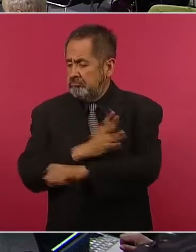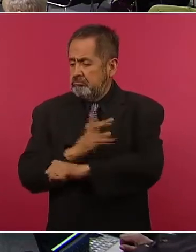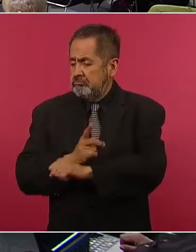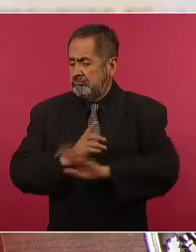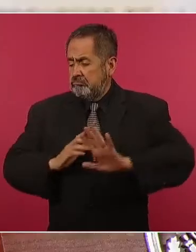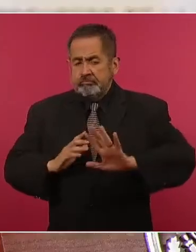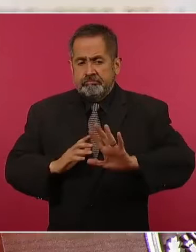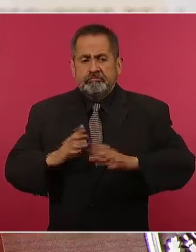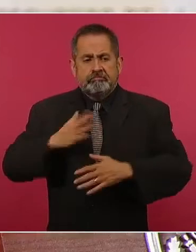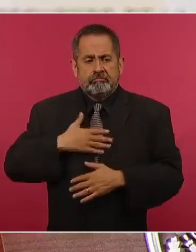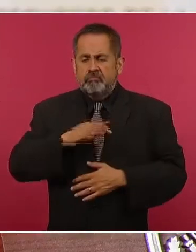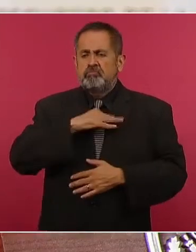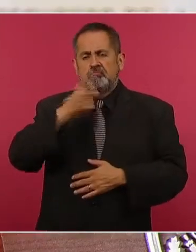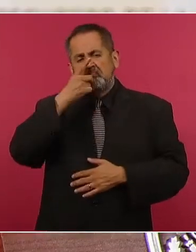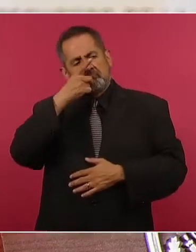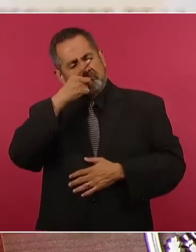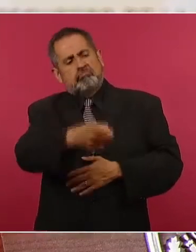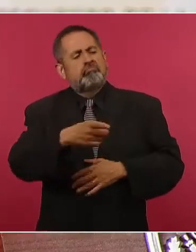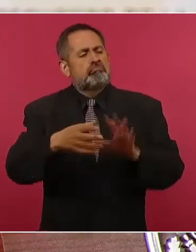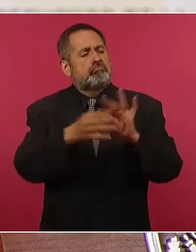Entonces tenemos autoridad moral